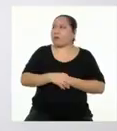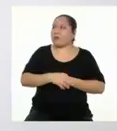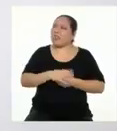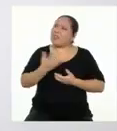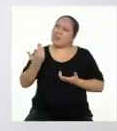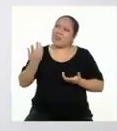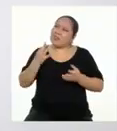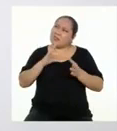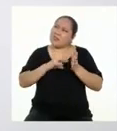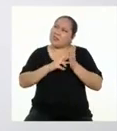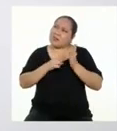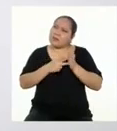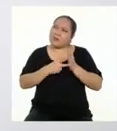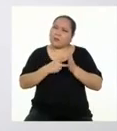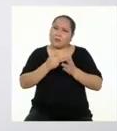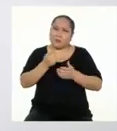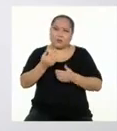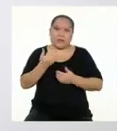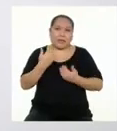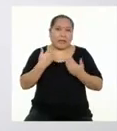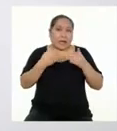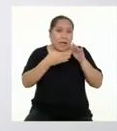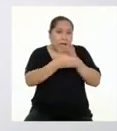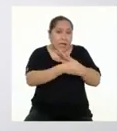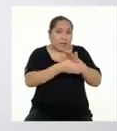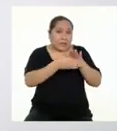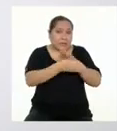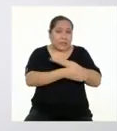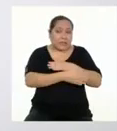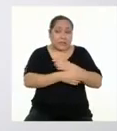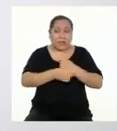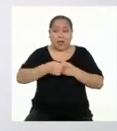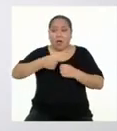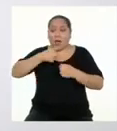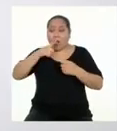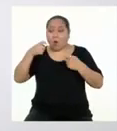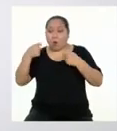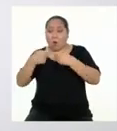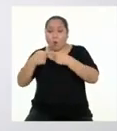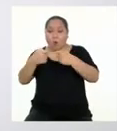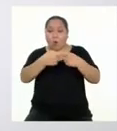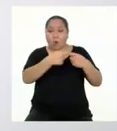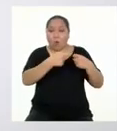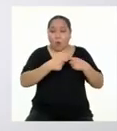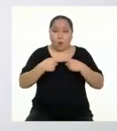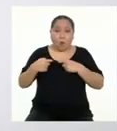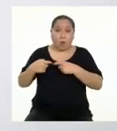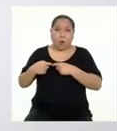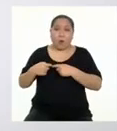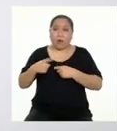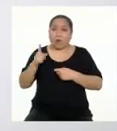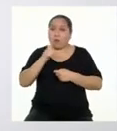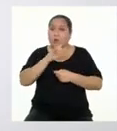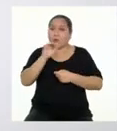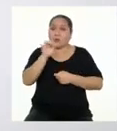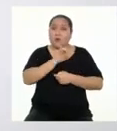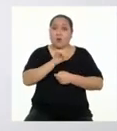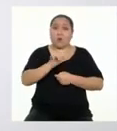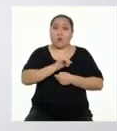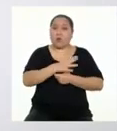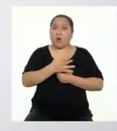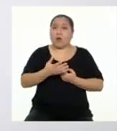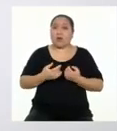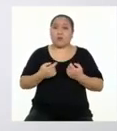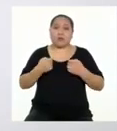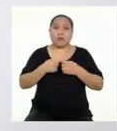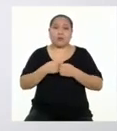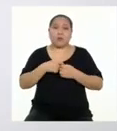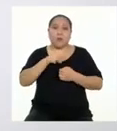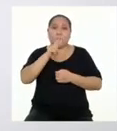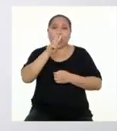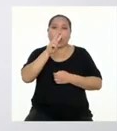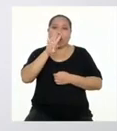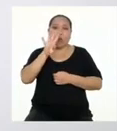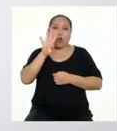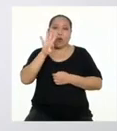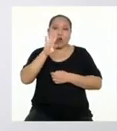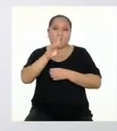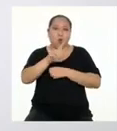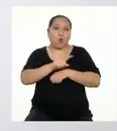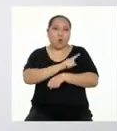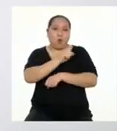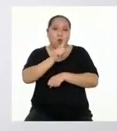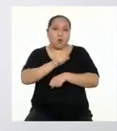eso? Es que tener acceso a la red de agua no es lo mismo a un acceso continuo las 24 horas del